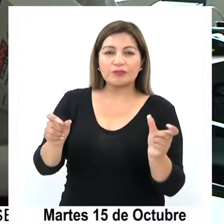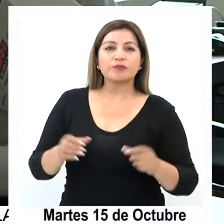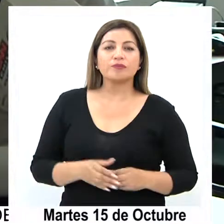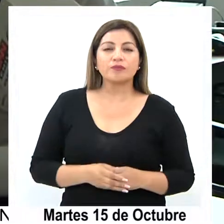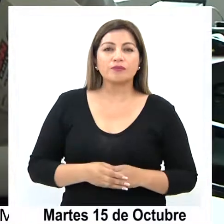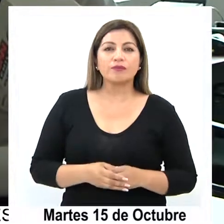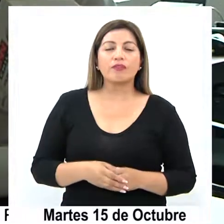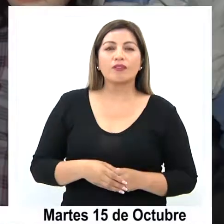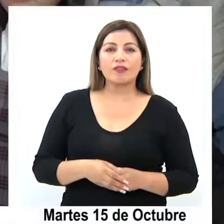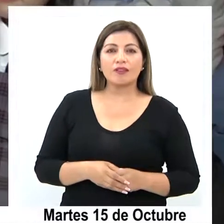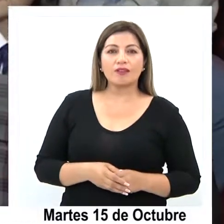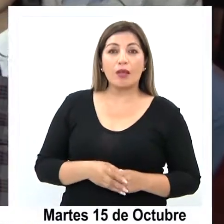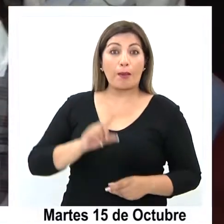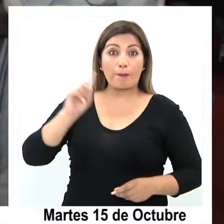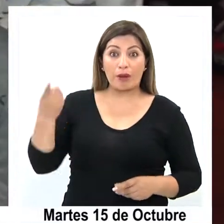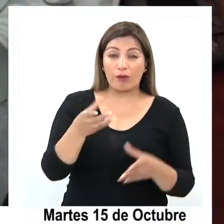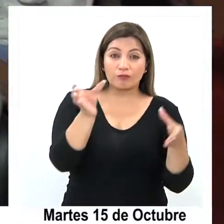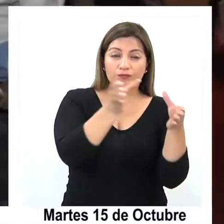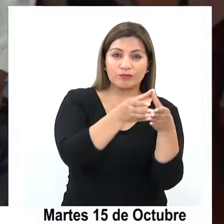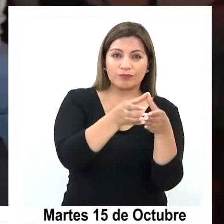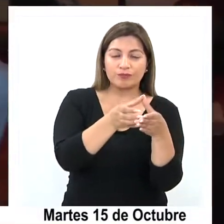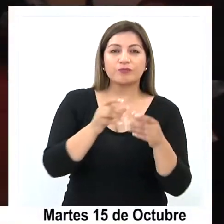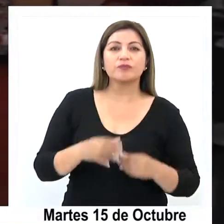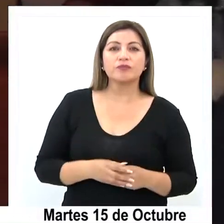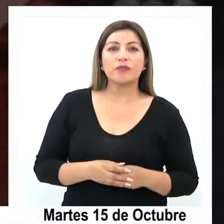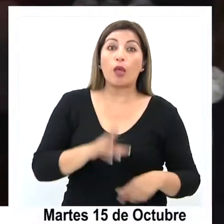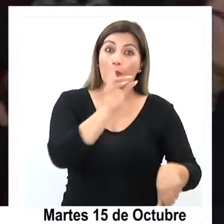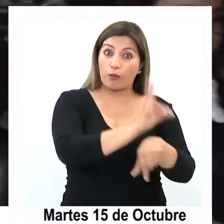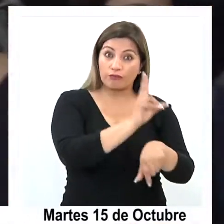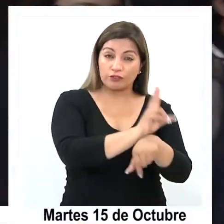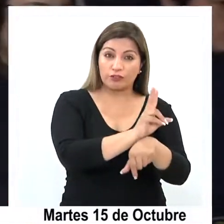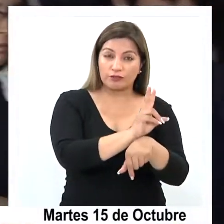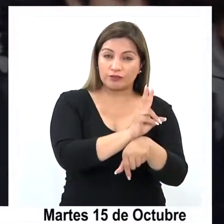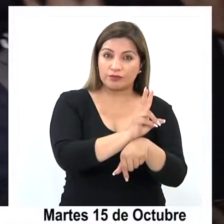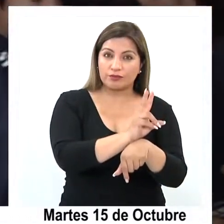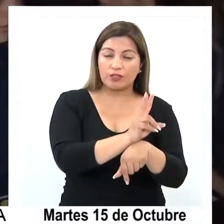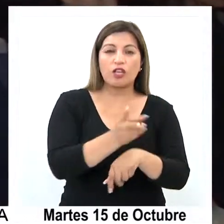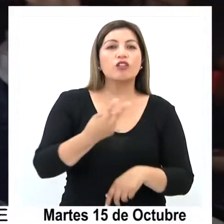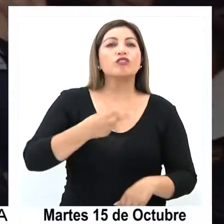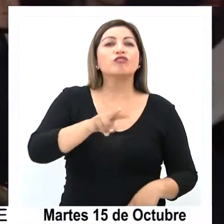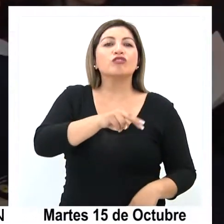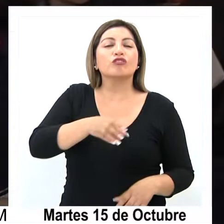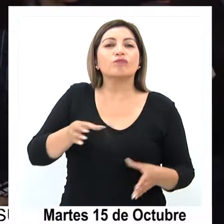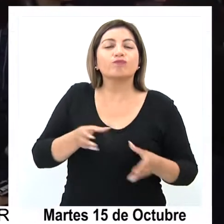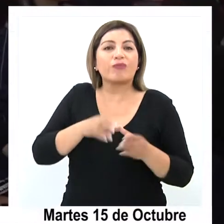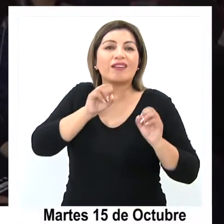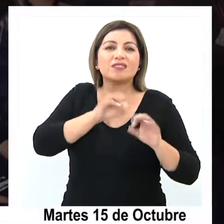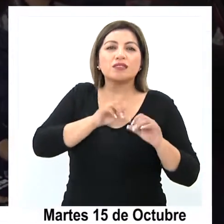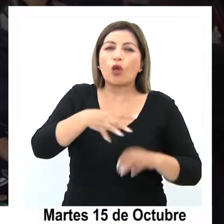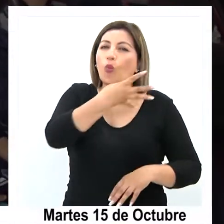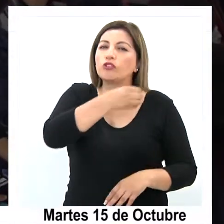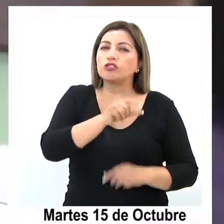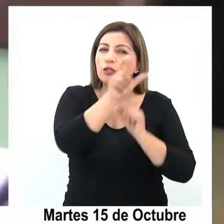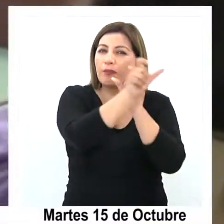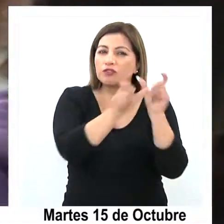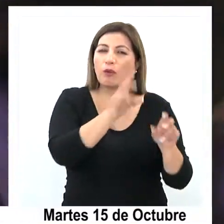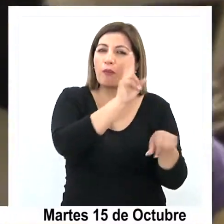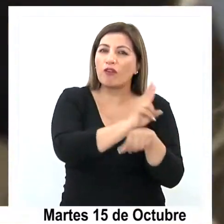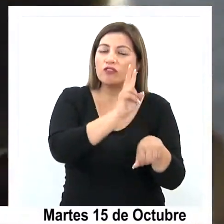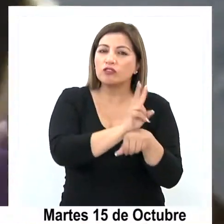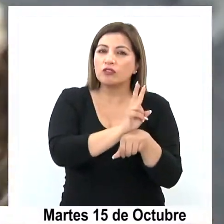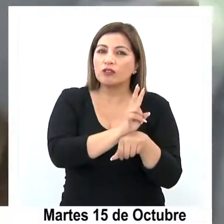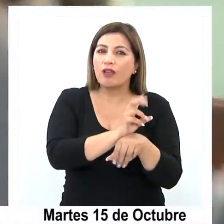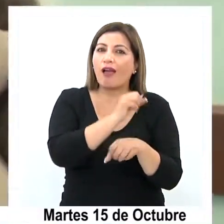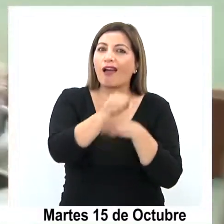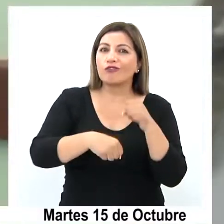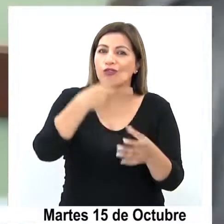en nuestro país. En primer lugar, profesores. Hemos capacitado más de 400 profesores durante